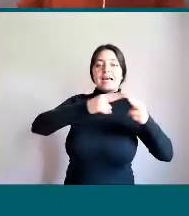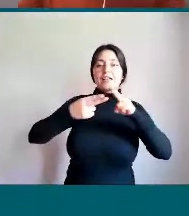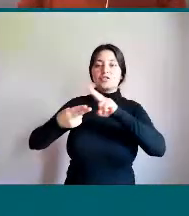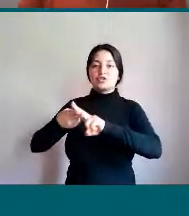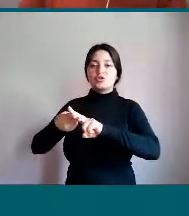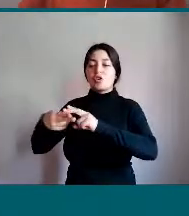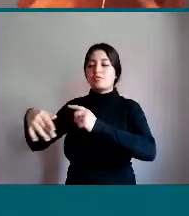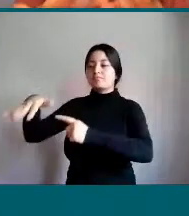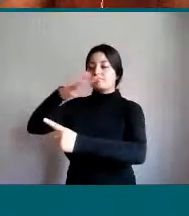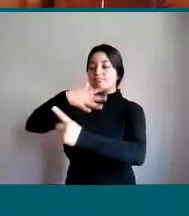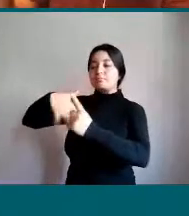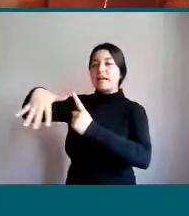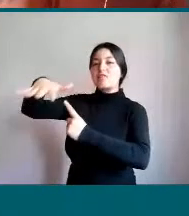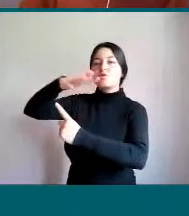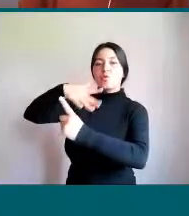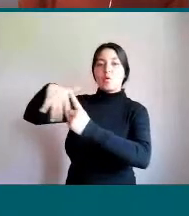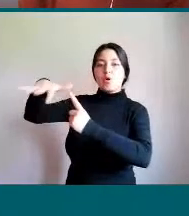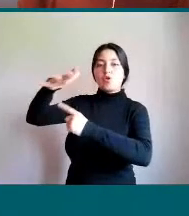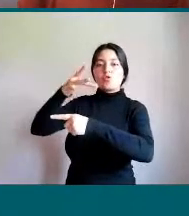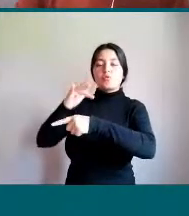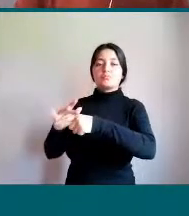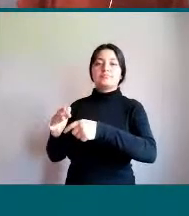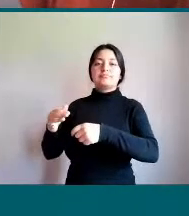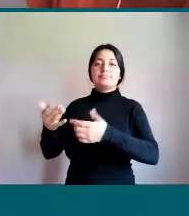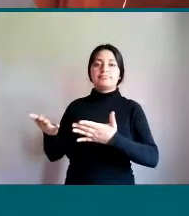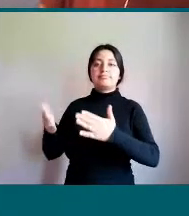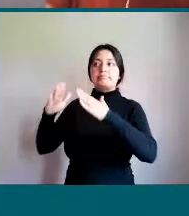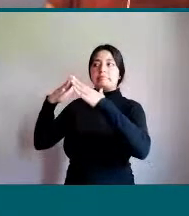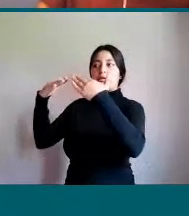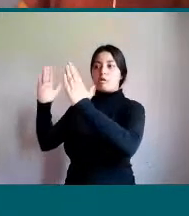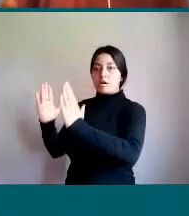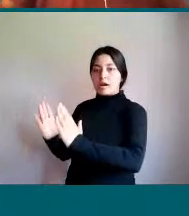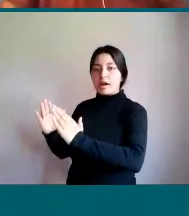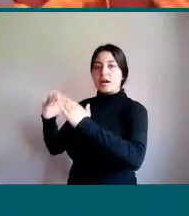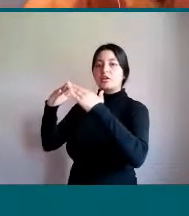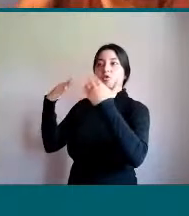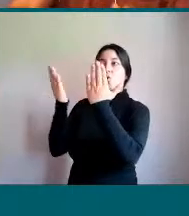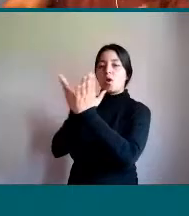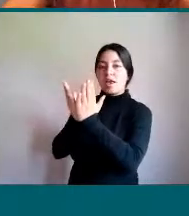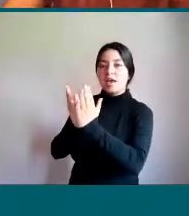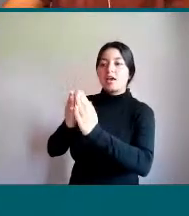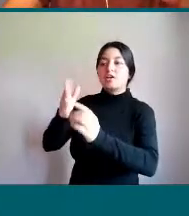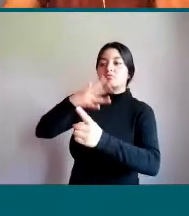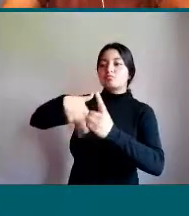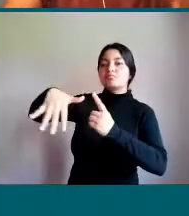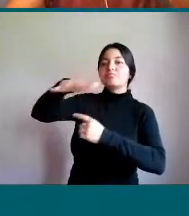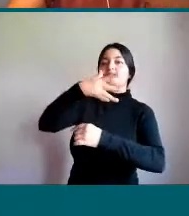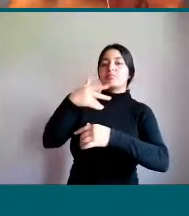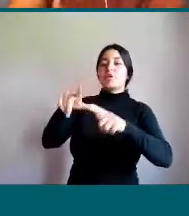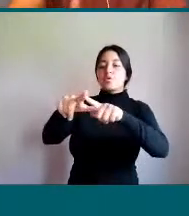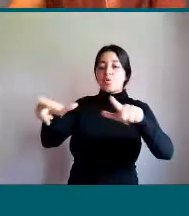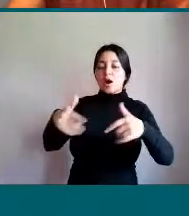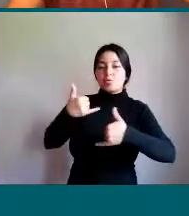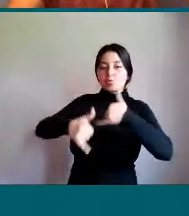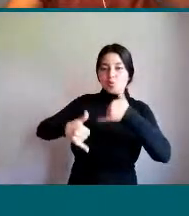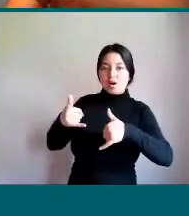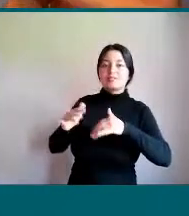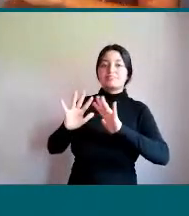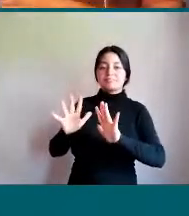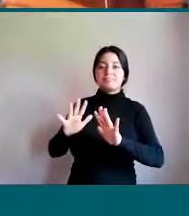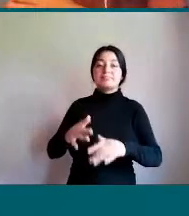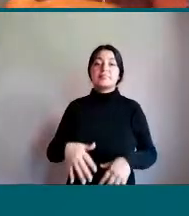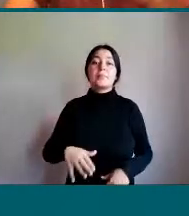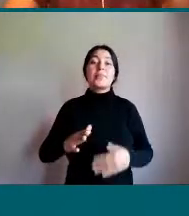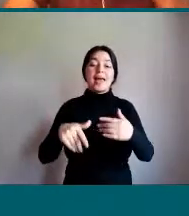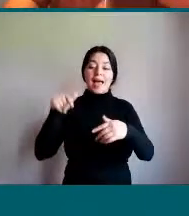un uso a ese contenido en diferentes contextos y diferentes escenarios, ¿vale? A partir de ahí, tengo mi verbo, tengo mi contenido, genero